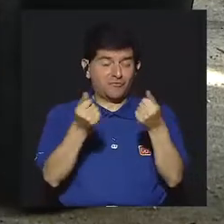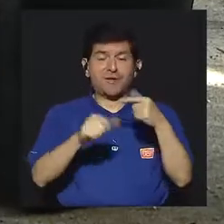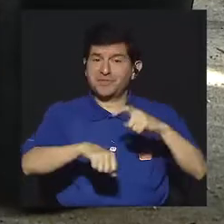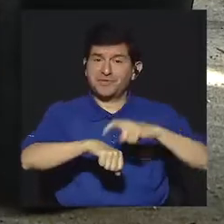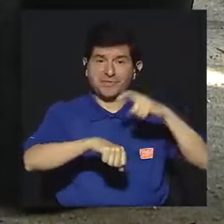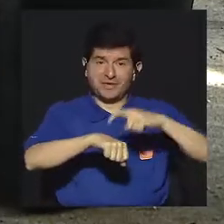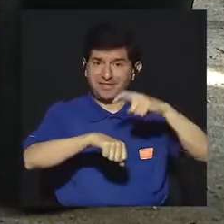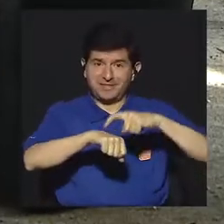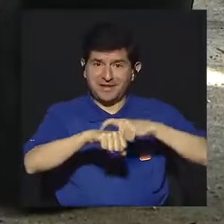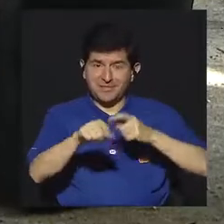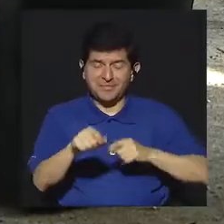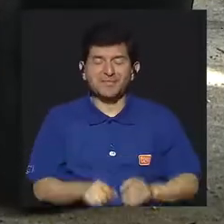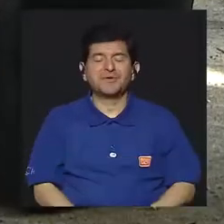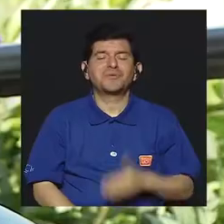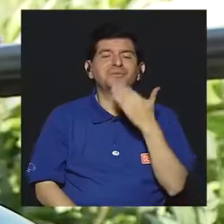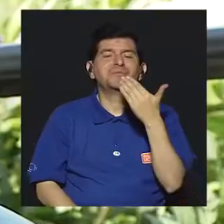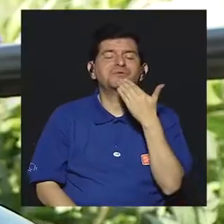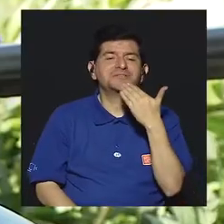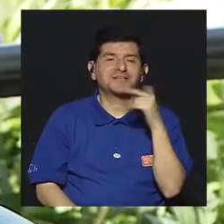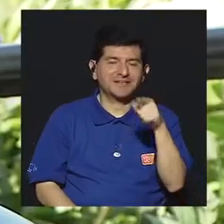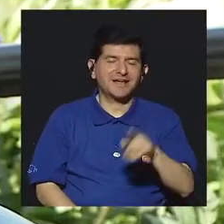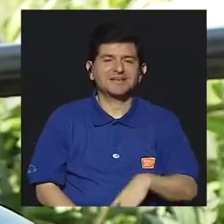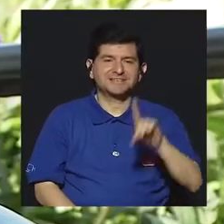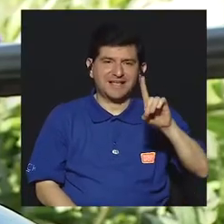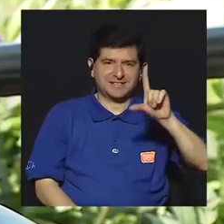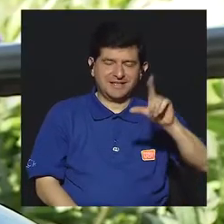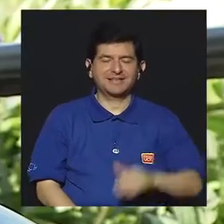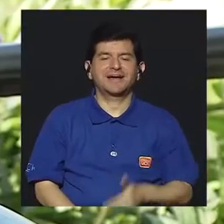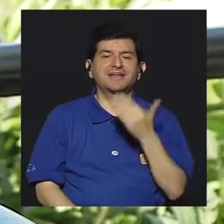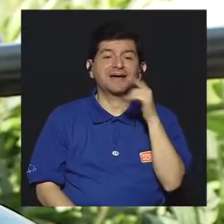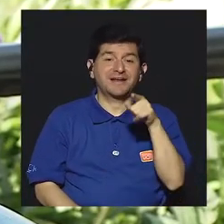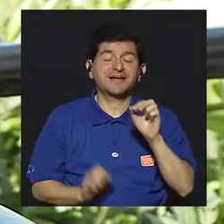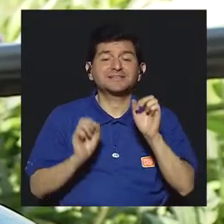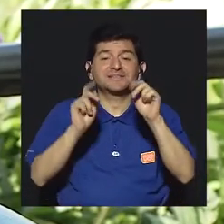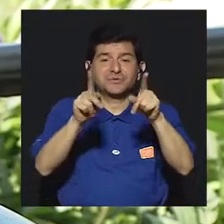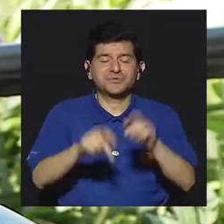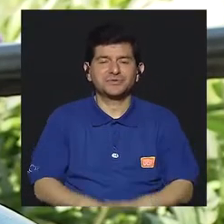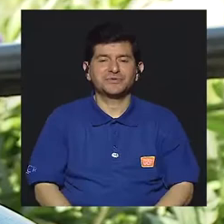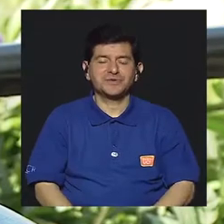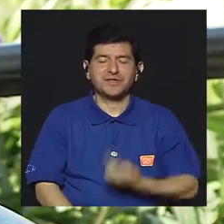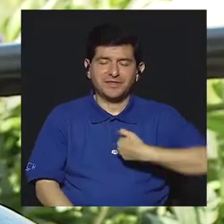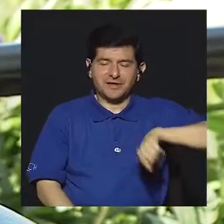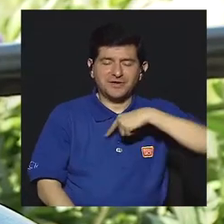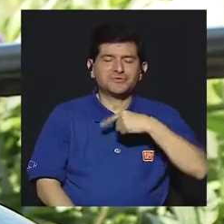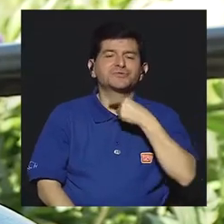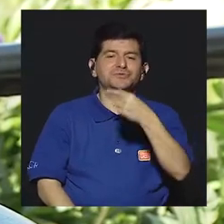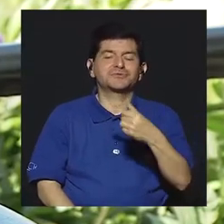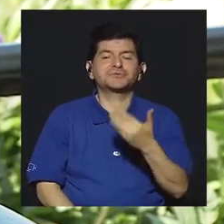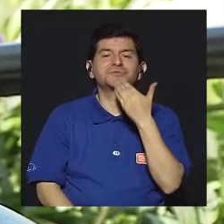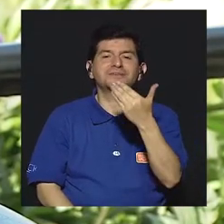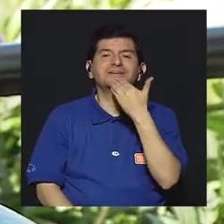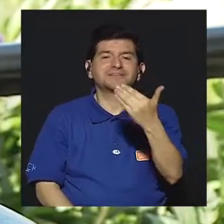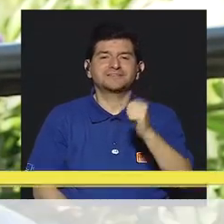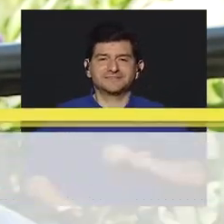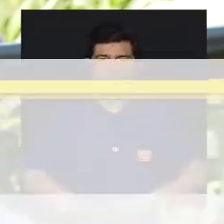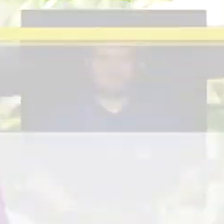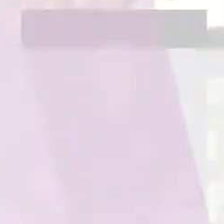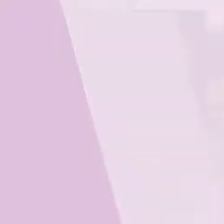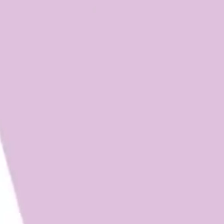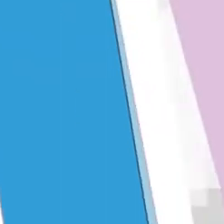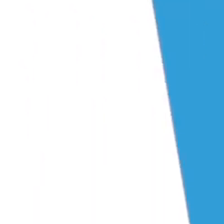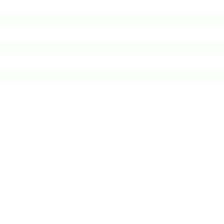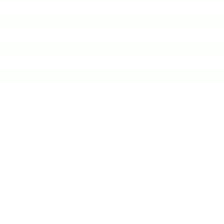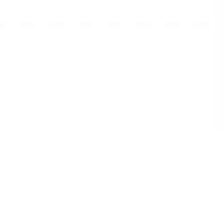el tiempo bastante rápido. Agradecerte, Diana. Muchísimas gracias. Por tu experiencia. Gracias a ustedes por el espacio. Estamos para servirles. Muchísimas gracias.